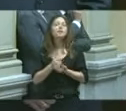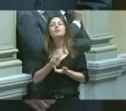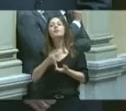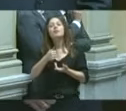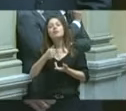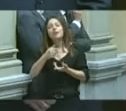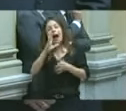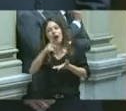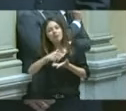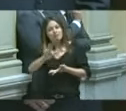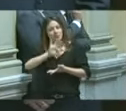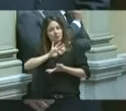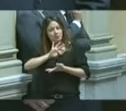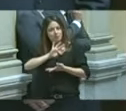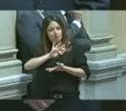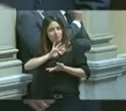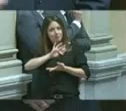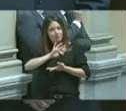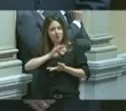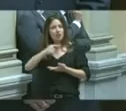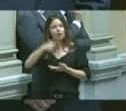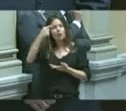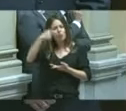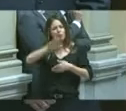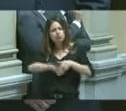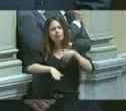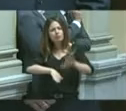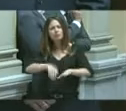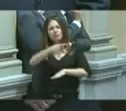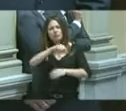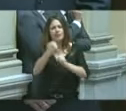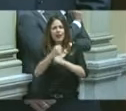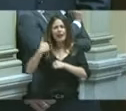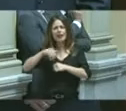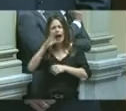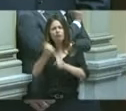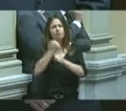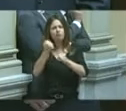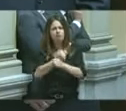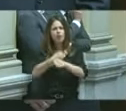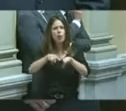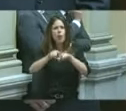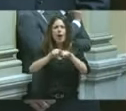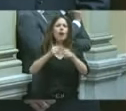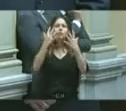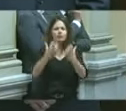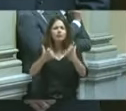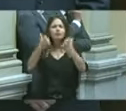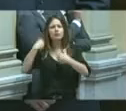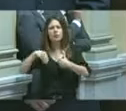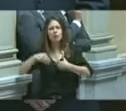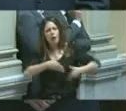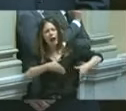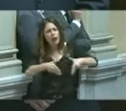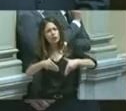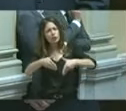de vosotros. Pisaré donde ya habéis pisado, donde habéis estado. Hablaré en las mismas tribunas. Caminaré por las sendas que habéis